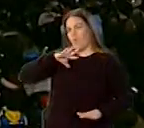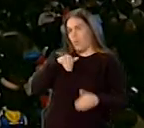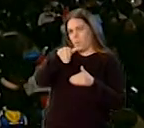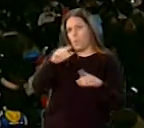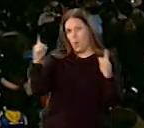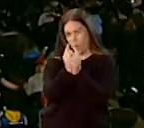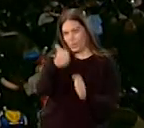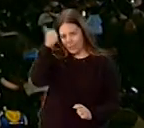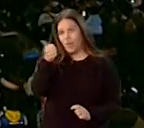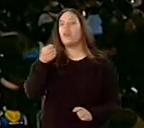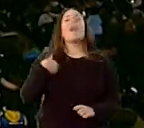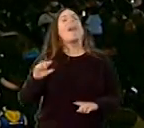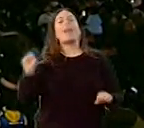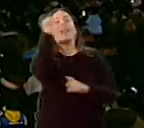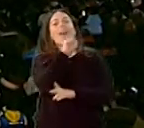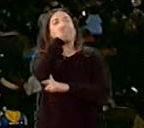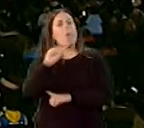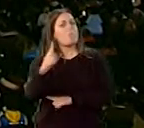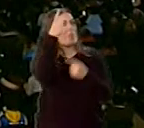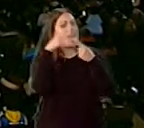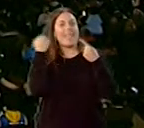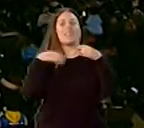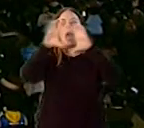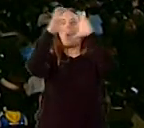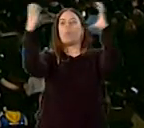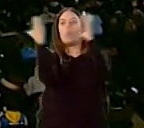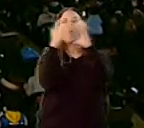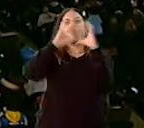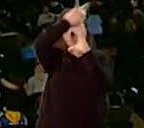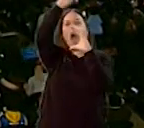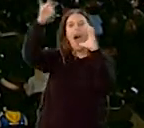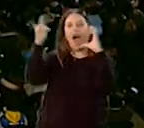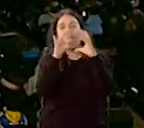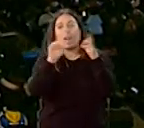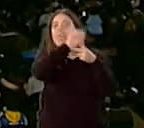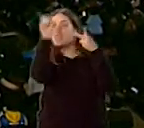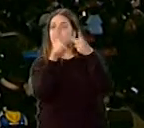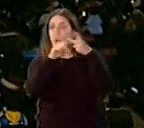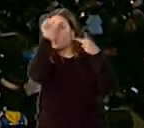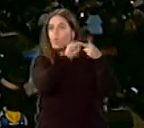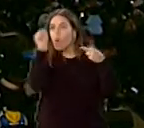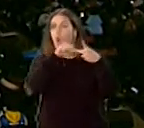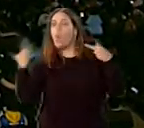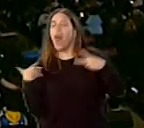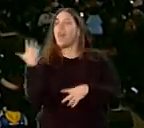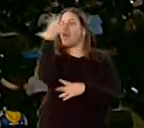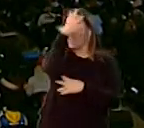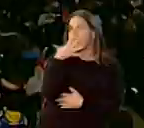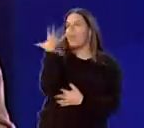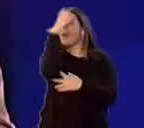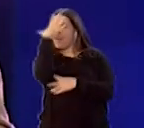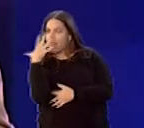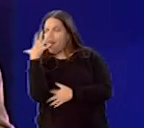el primer tema que van a interpretar trotamundos de aquí y de allá el segundo carnaval carnaval carnaval